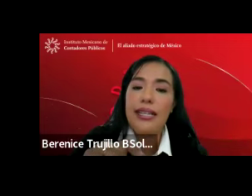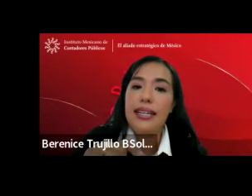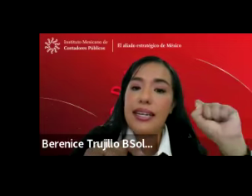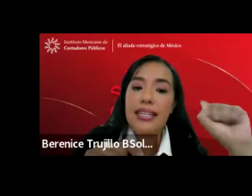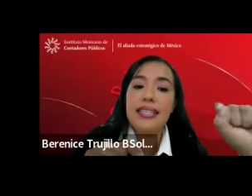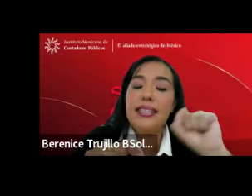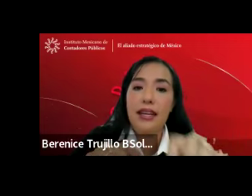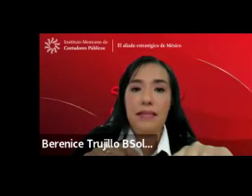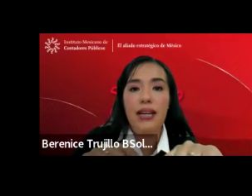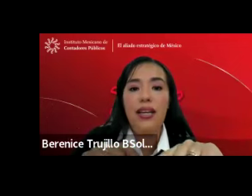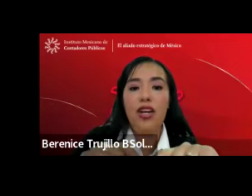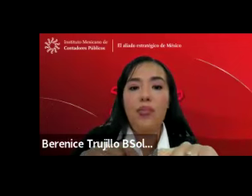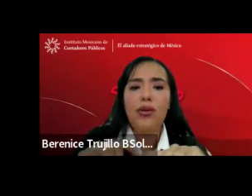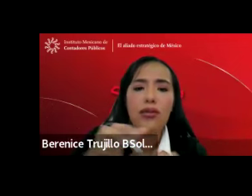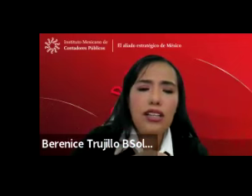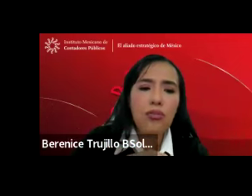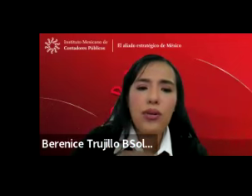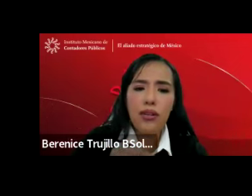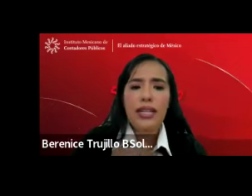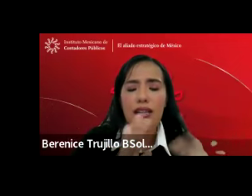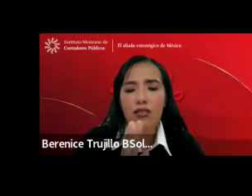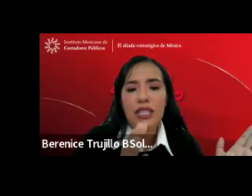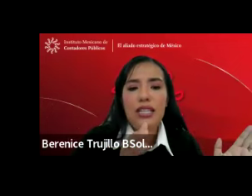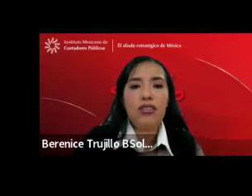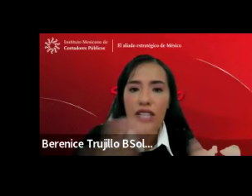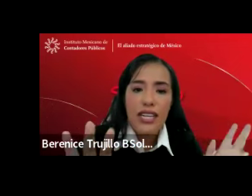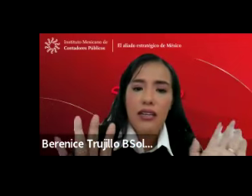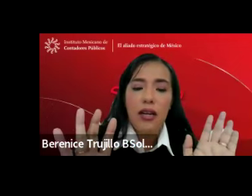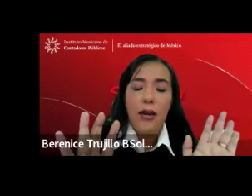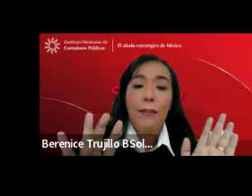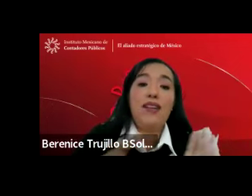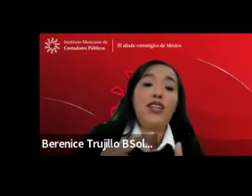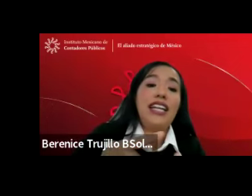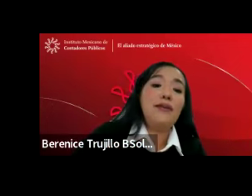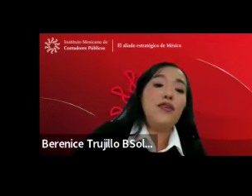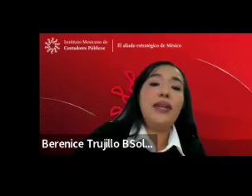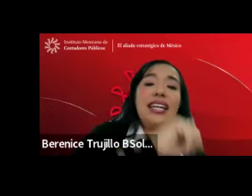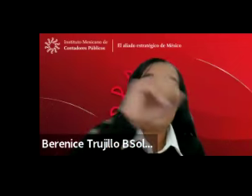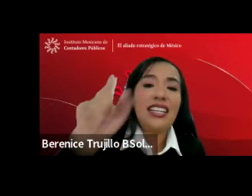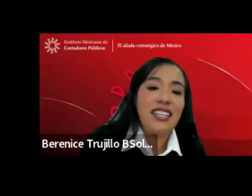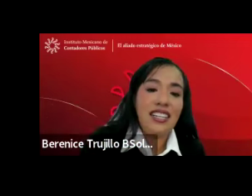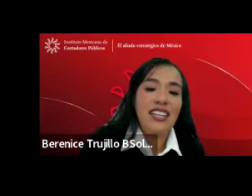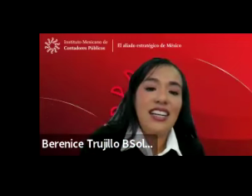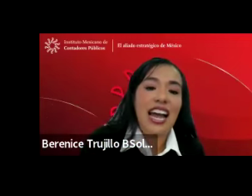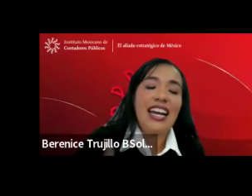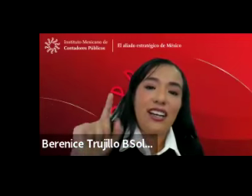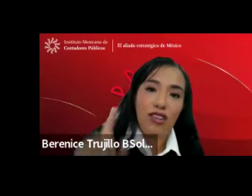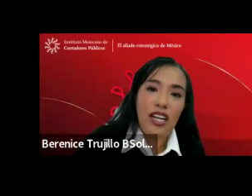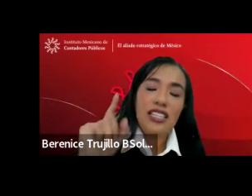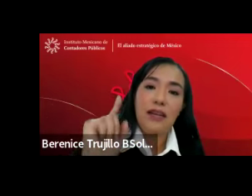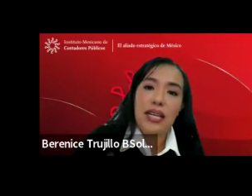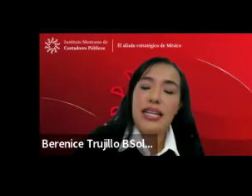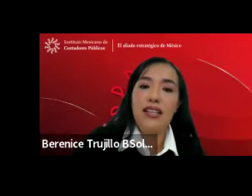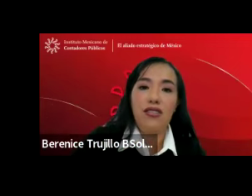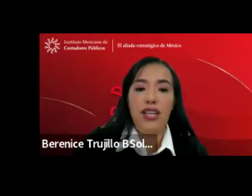tus clientes en el sistema. Por lo tanto, ¿puedo tenerlo en físico? Sí, pero ya te va a obligar a que